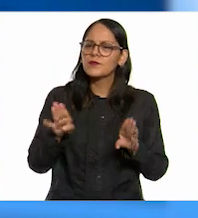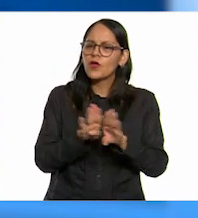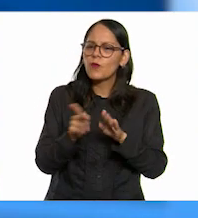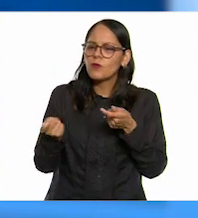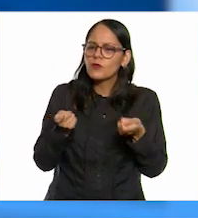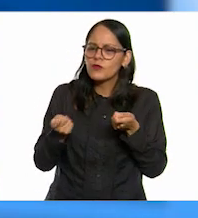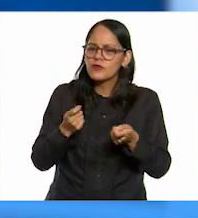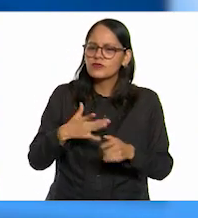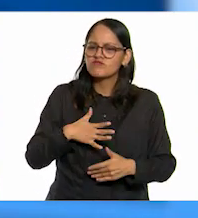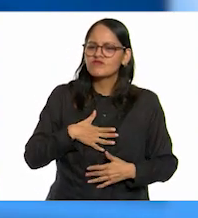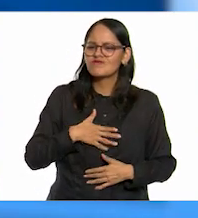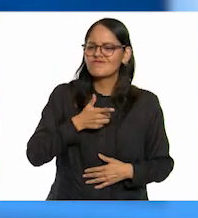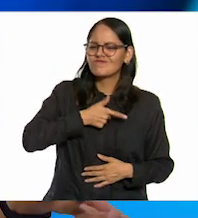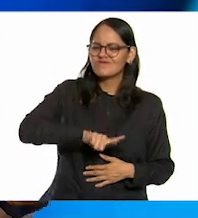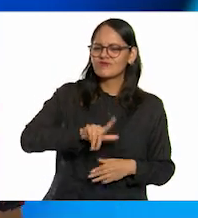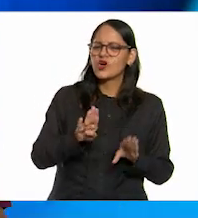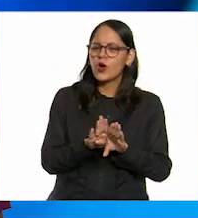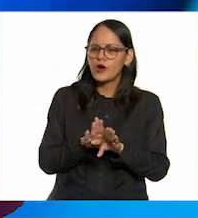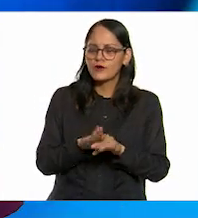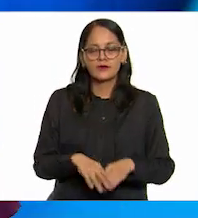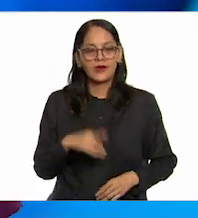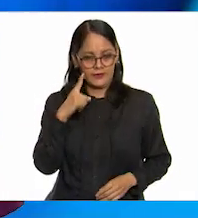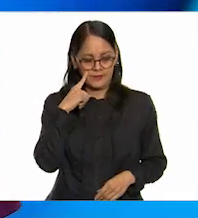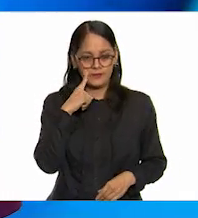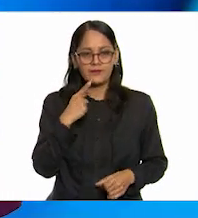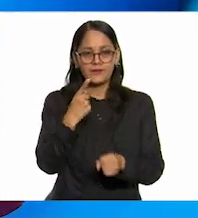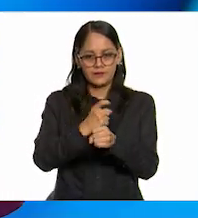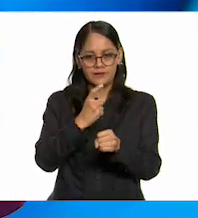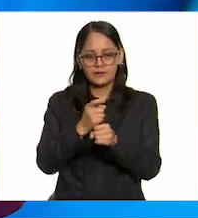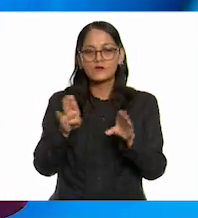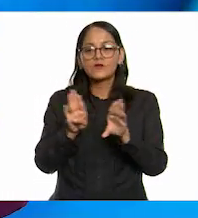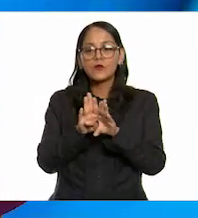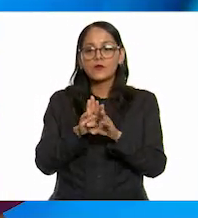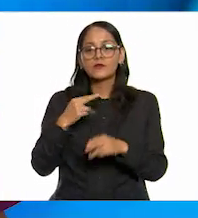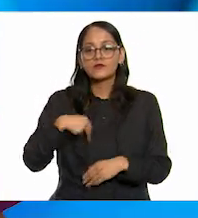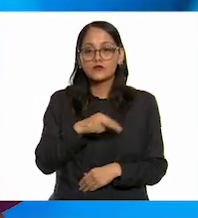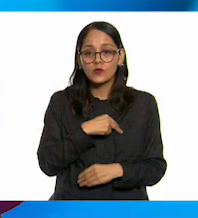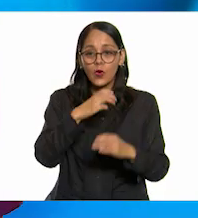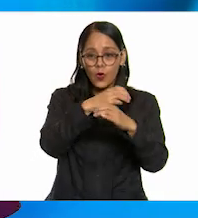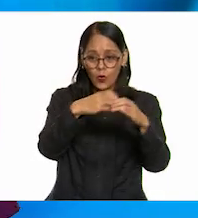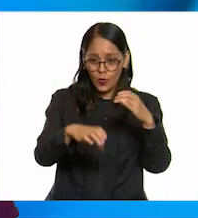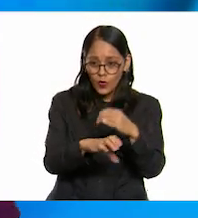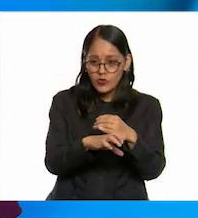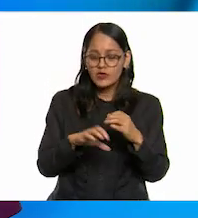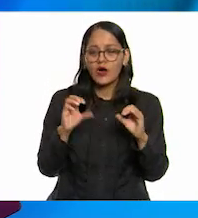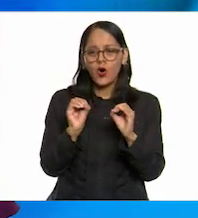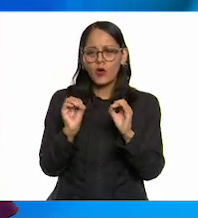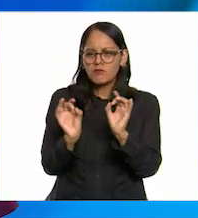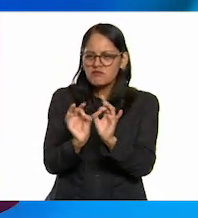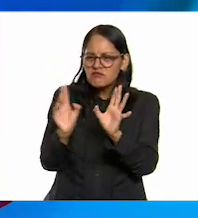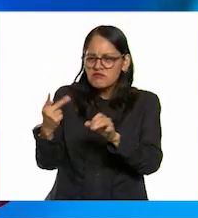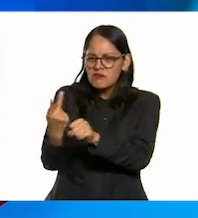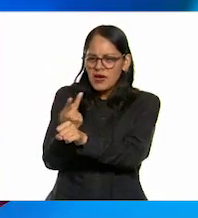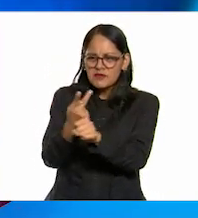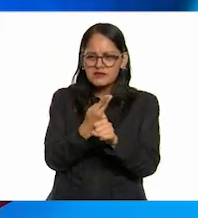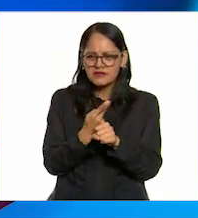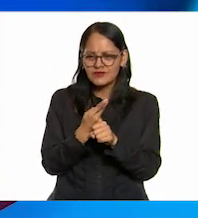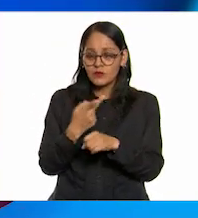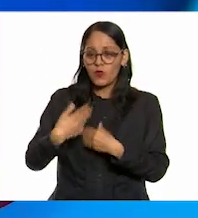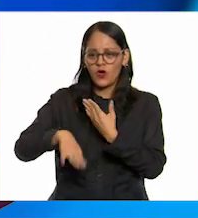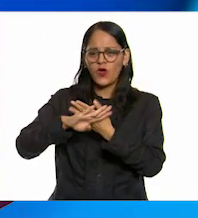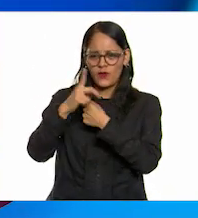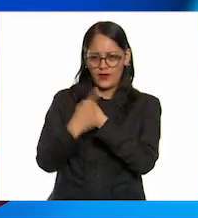disgusto? Bueno, una forma es evitar objetos o situaciones nocivas o